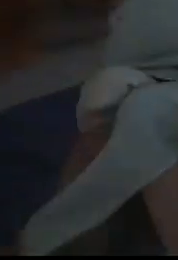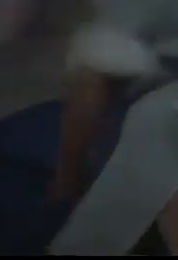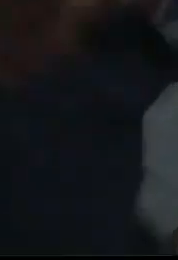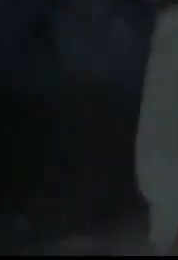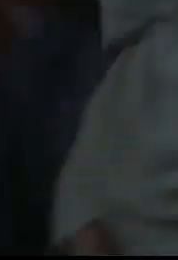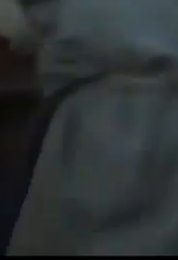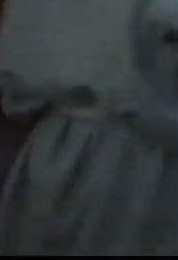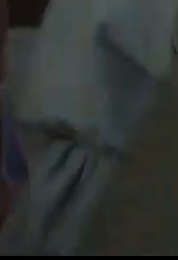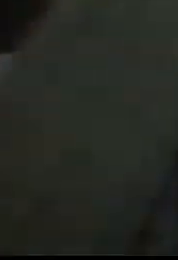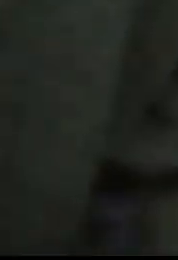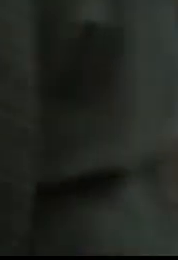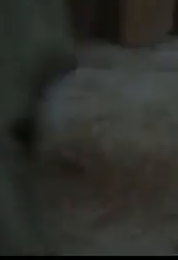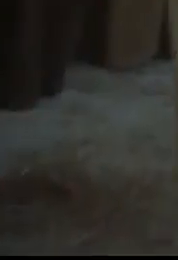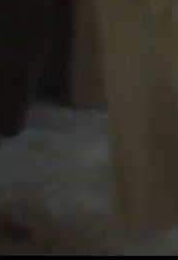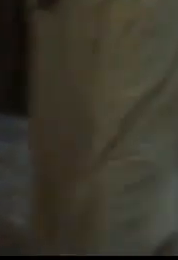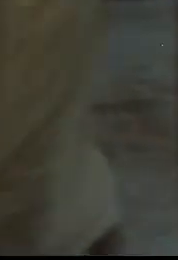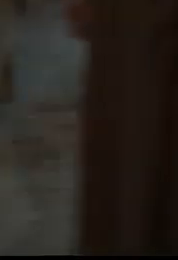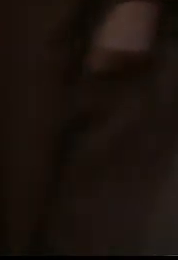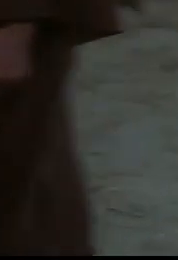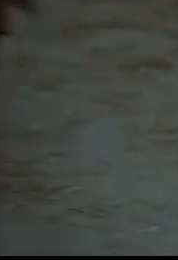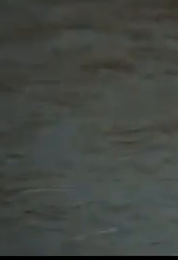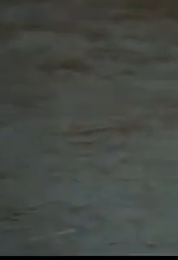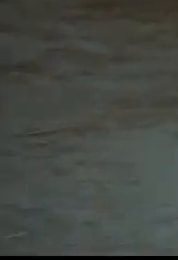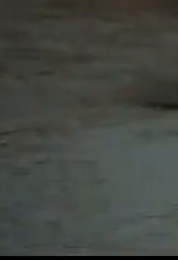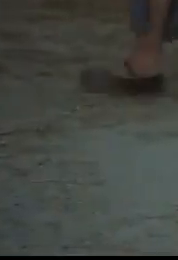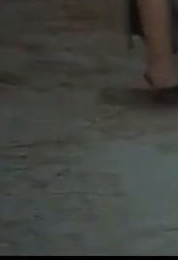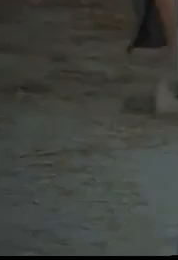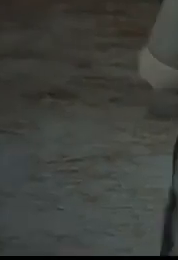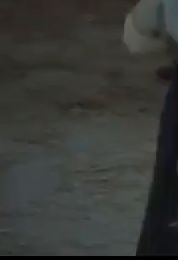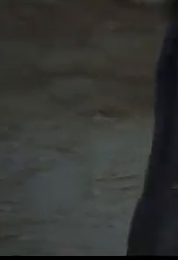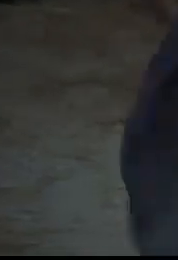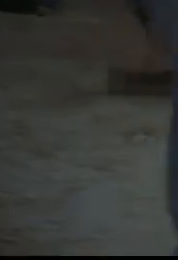¡Es mío! ¡Es mío!